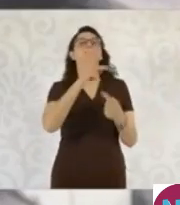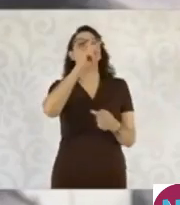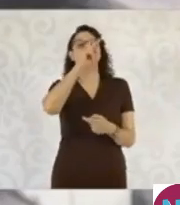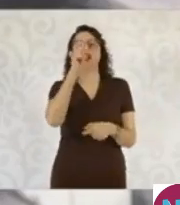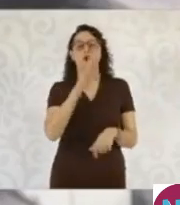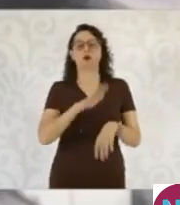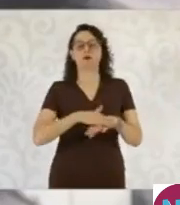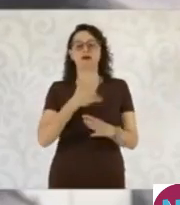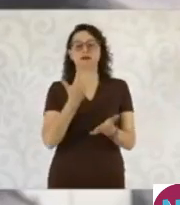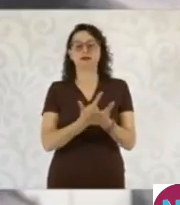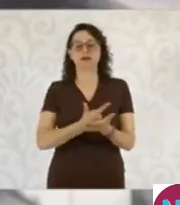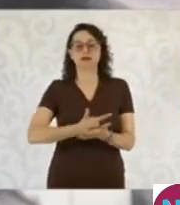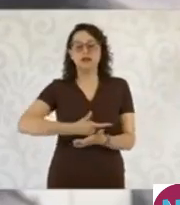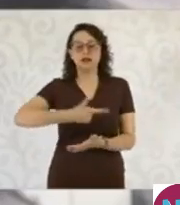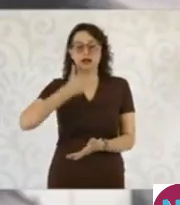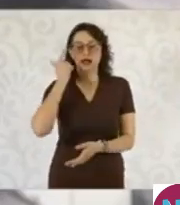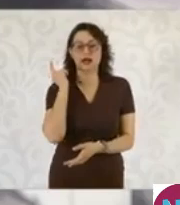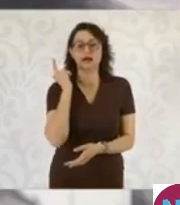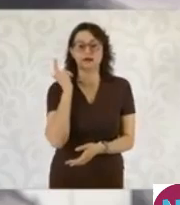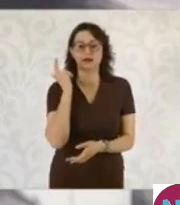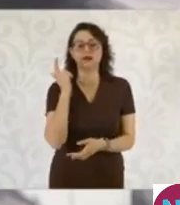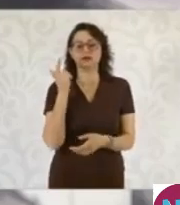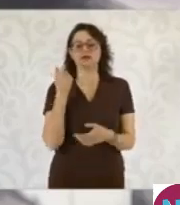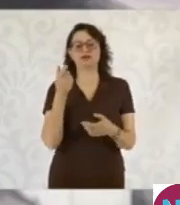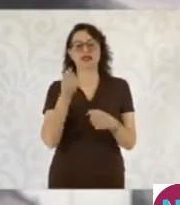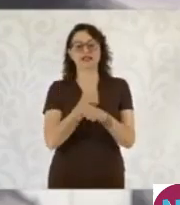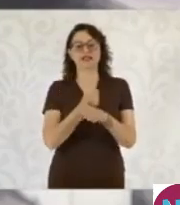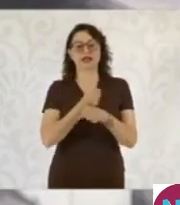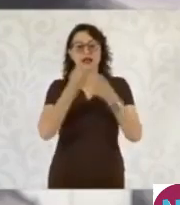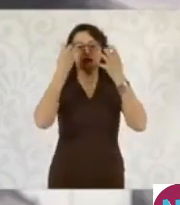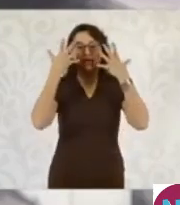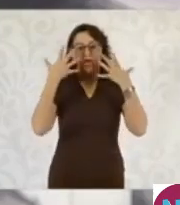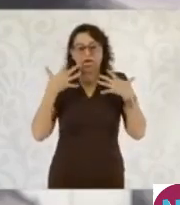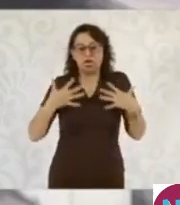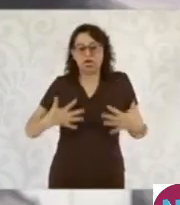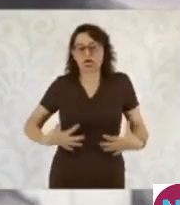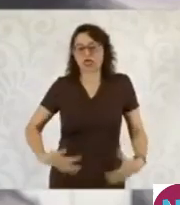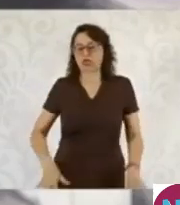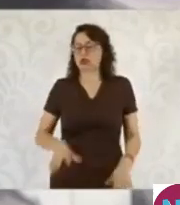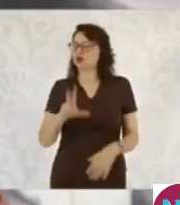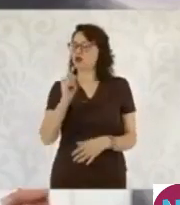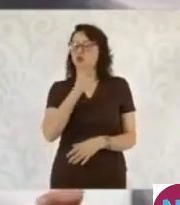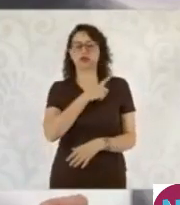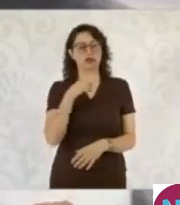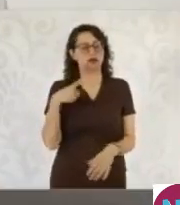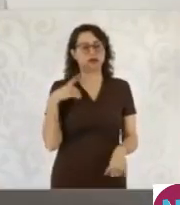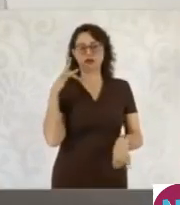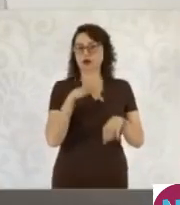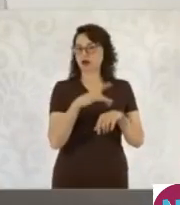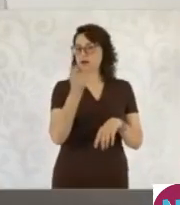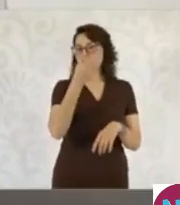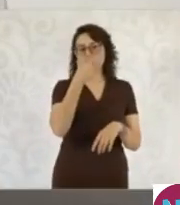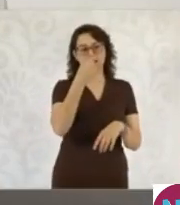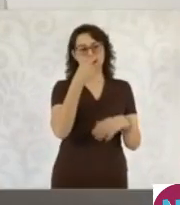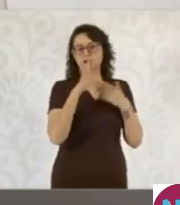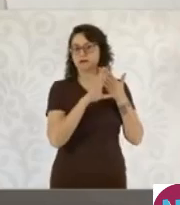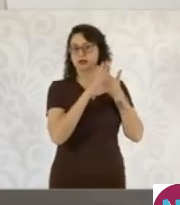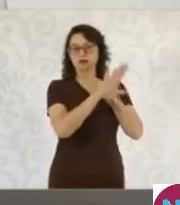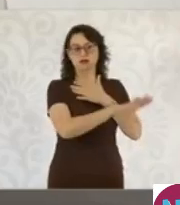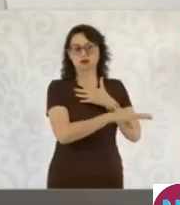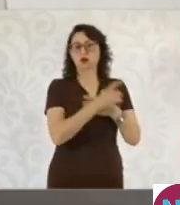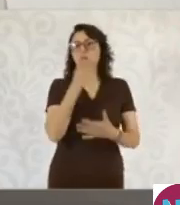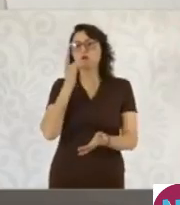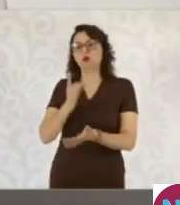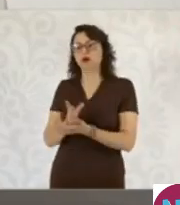sangrado y el caso grave que es el dengue hemorrágico. La siguiente, por favor. ¿Qué estamos